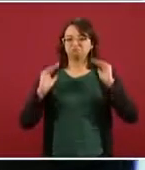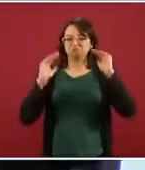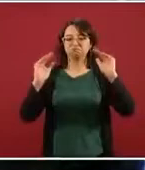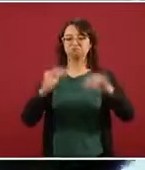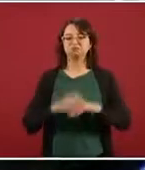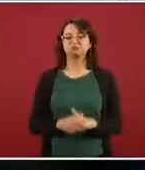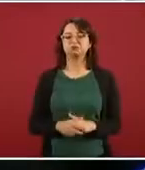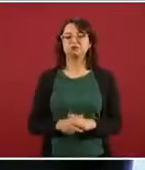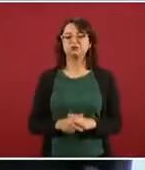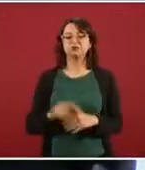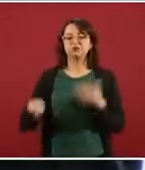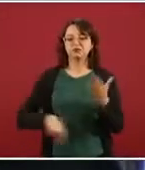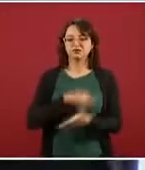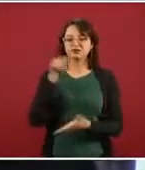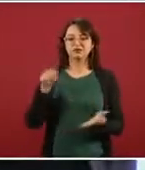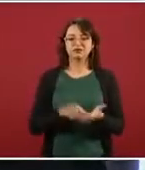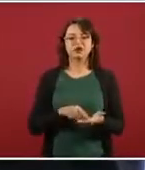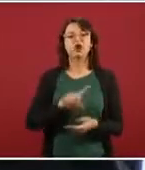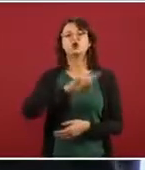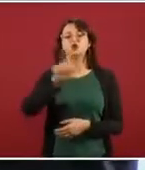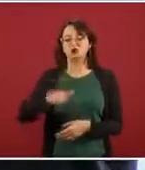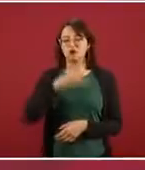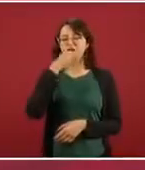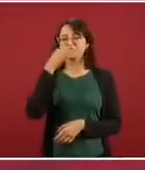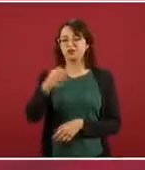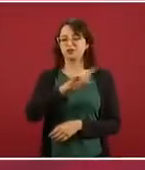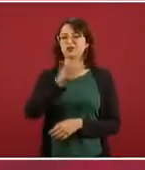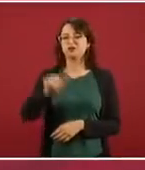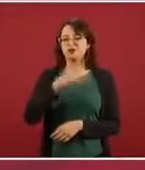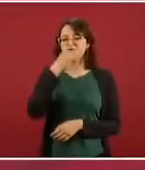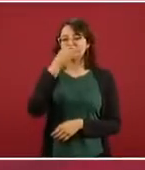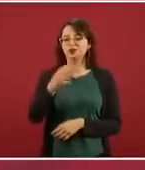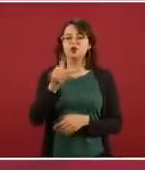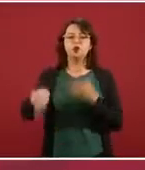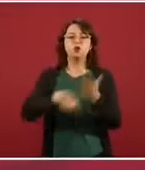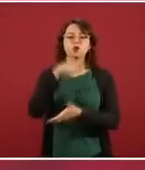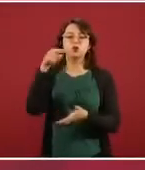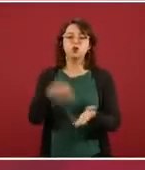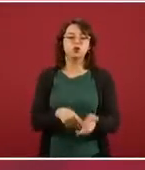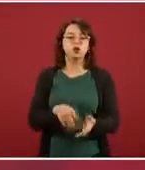un sitio, no, ya después les decimos, en algún lugar.